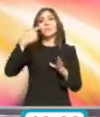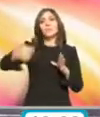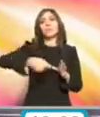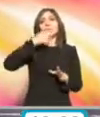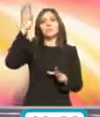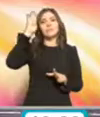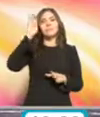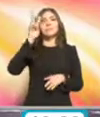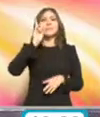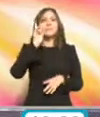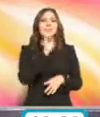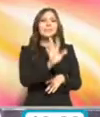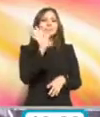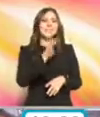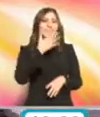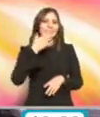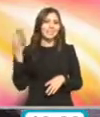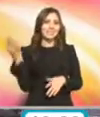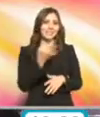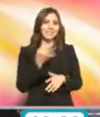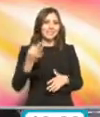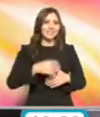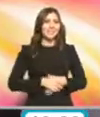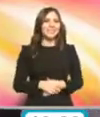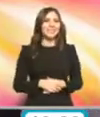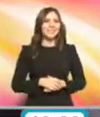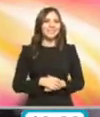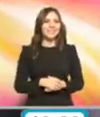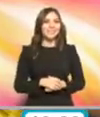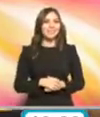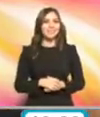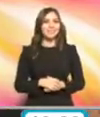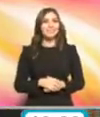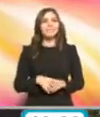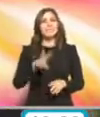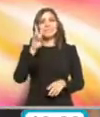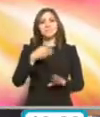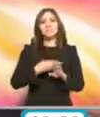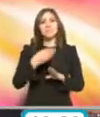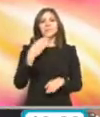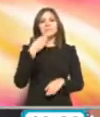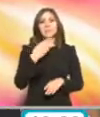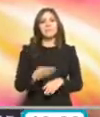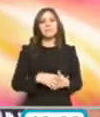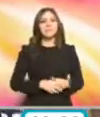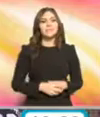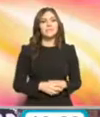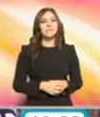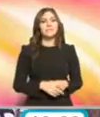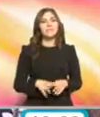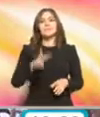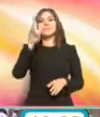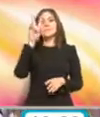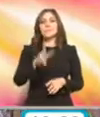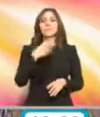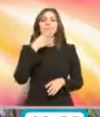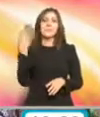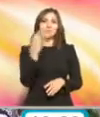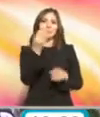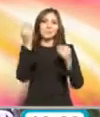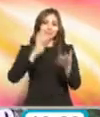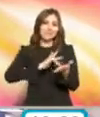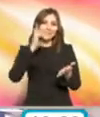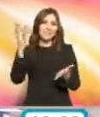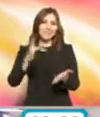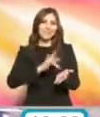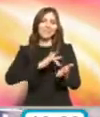ve delicioso. A ver, ahí voy. Ahí le voy. Muy bien. Chef, qué rico. Gracias. Gracias a